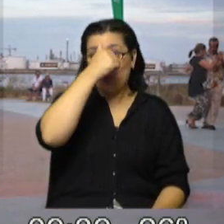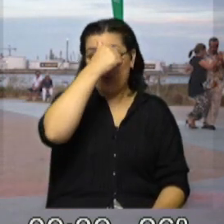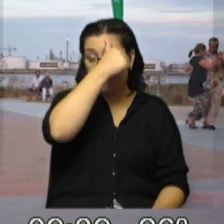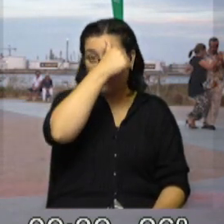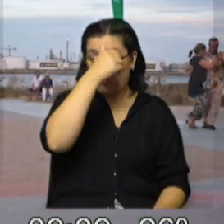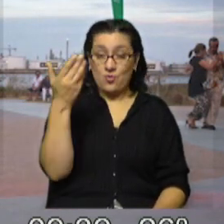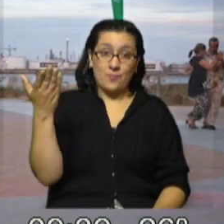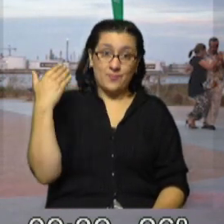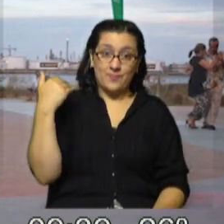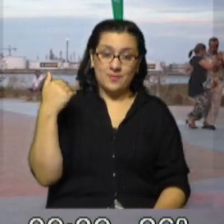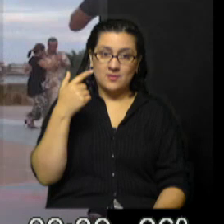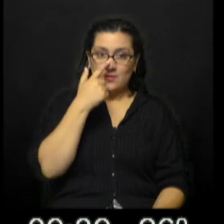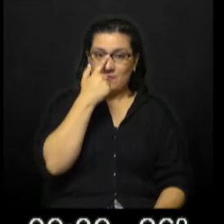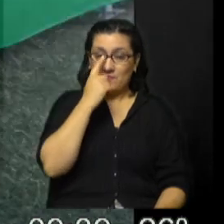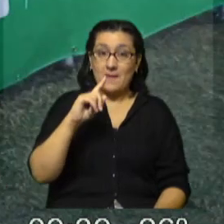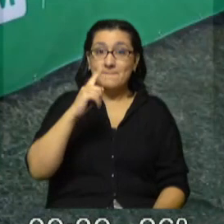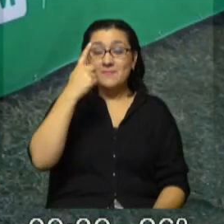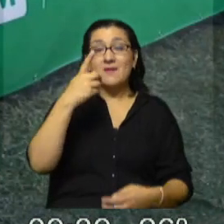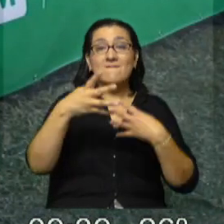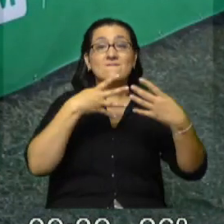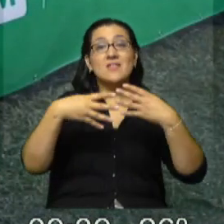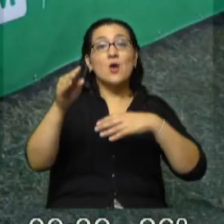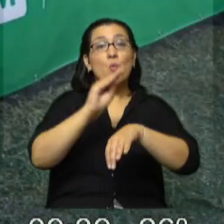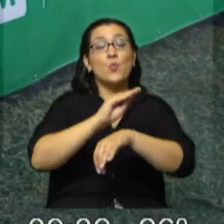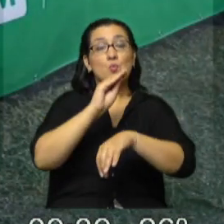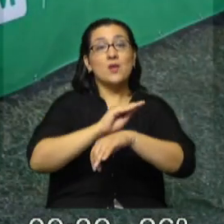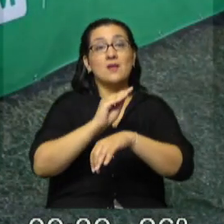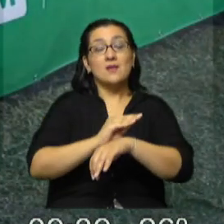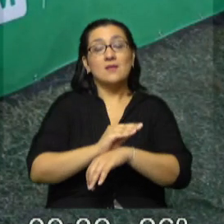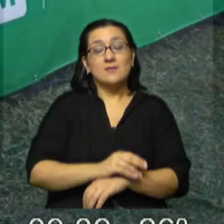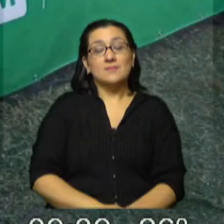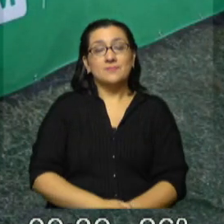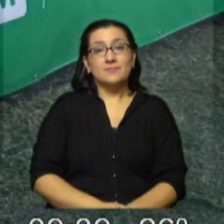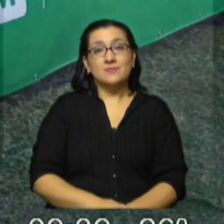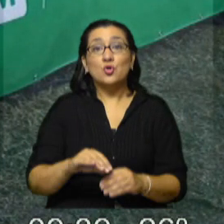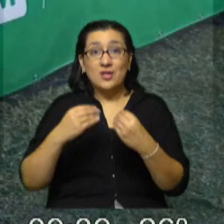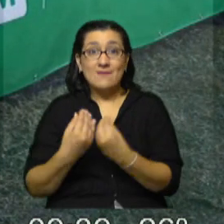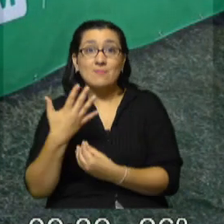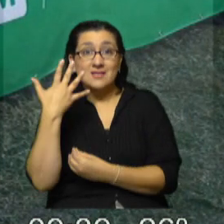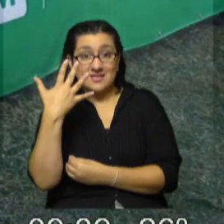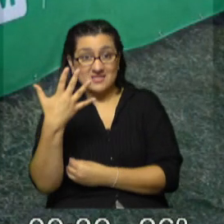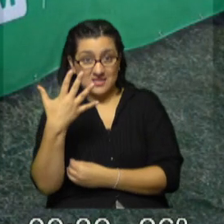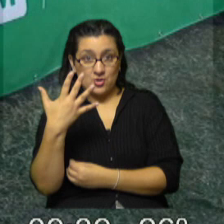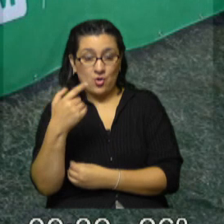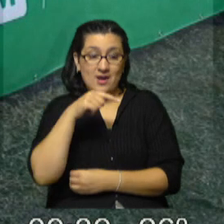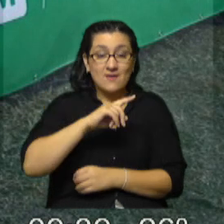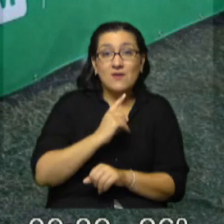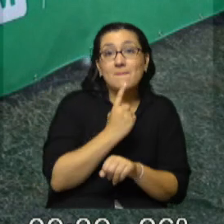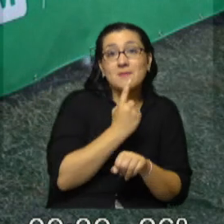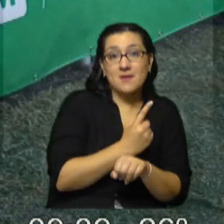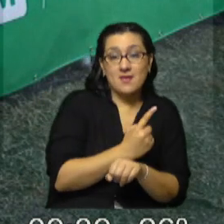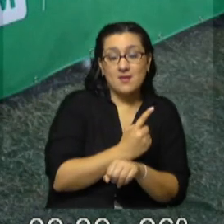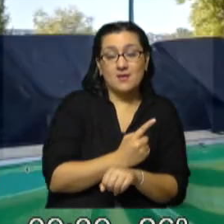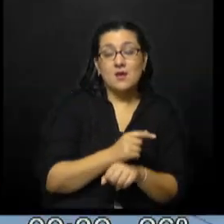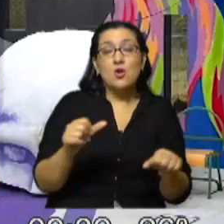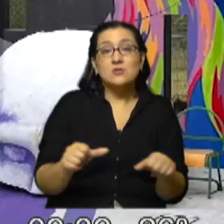fue digamos, la primera feria cultural que desarrollamos de las 5 ferias culturales que vamos a hacer en diferentes municipios de Montevideo. Lo